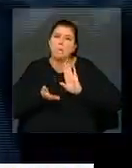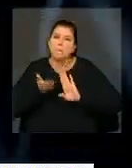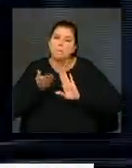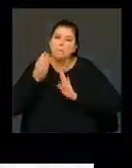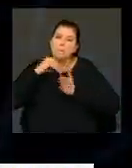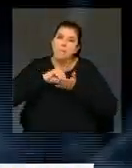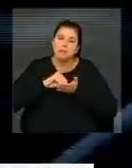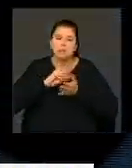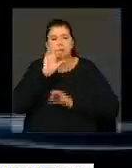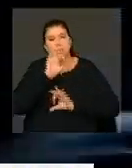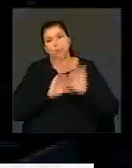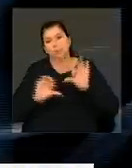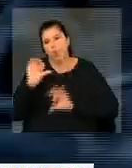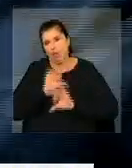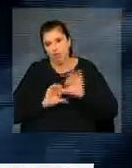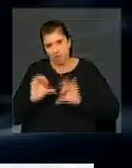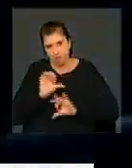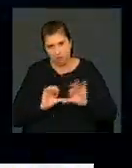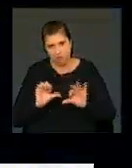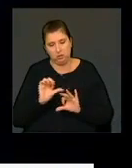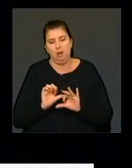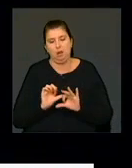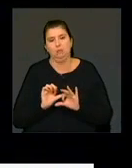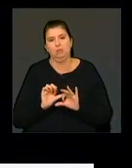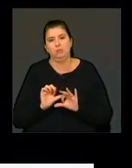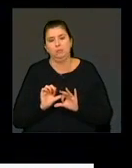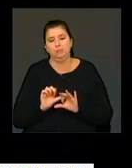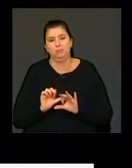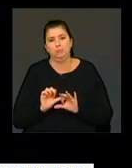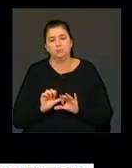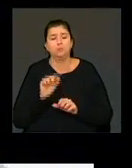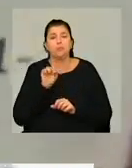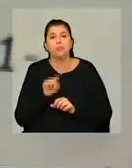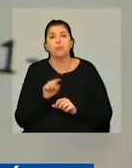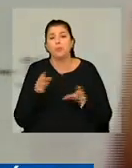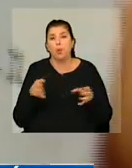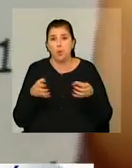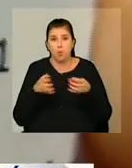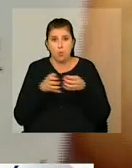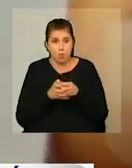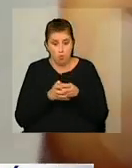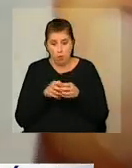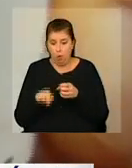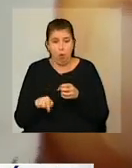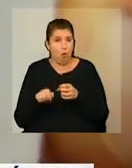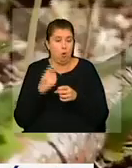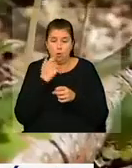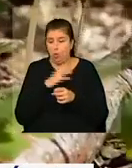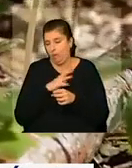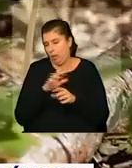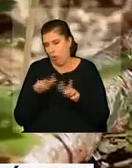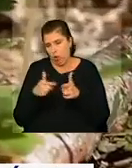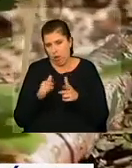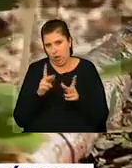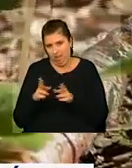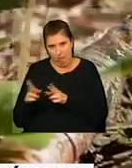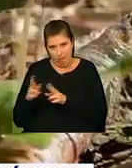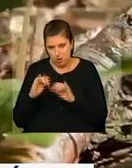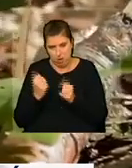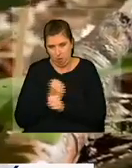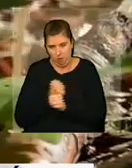efecto que se ve en los estudios clínicos que se están desarrollando hoy en día. Al mismo tiempo, el grupo, que aún no tiene ninguna fase clínica en curso, trabaja en un